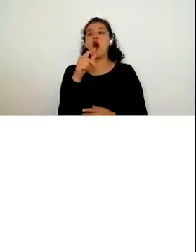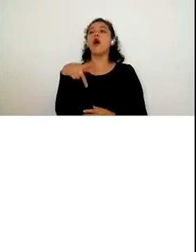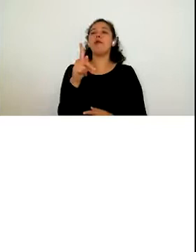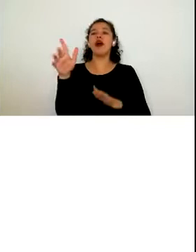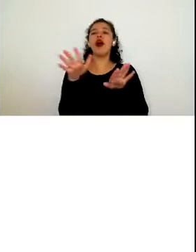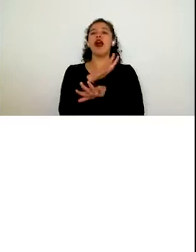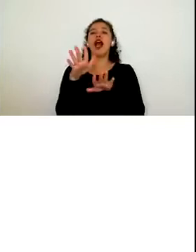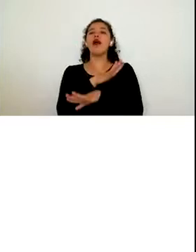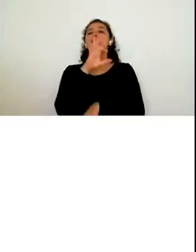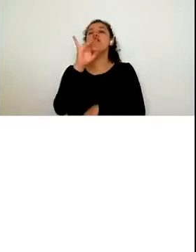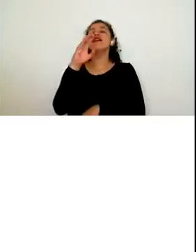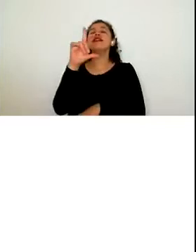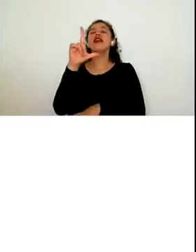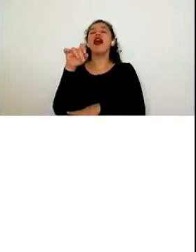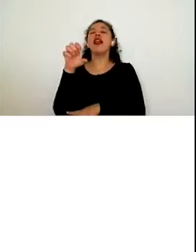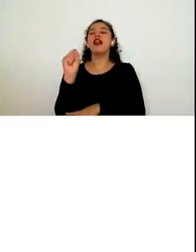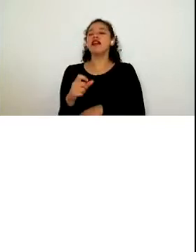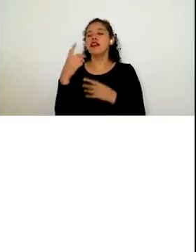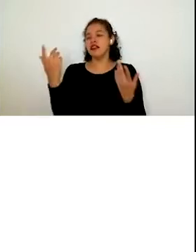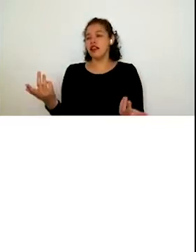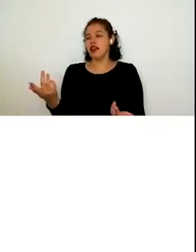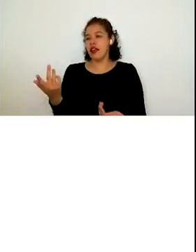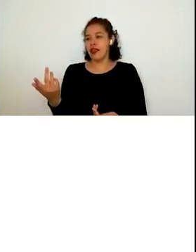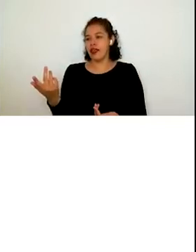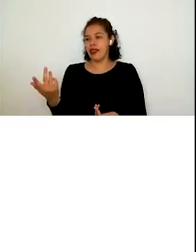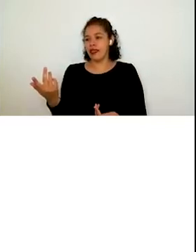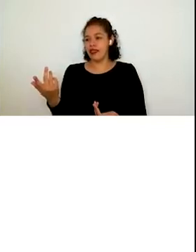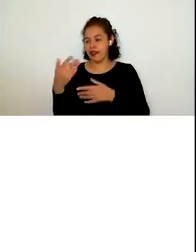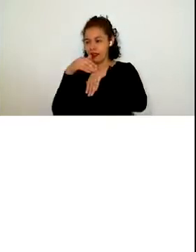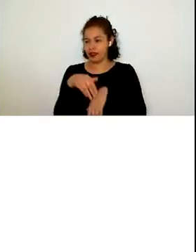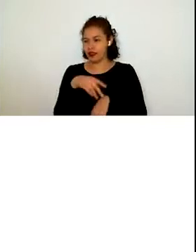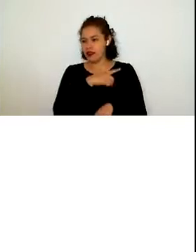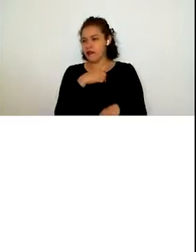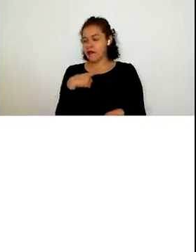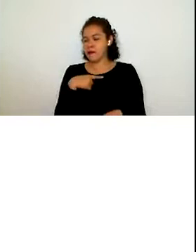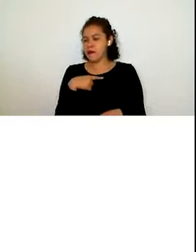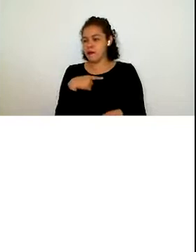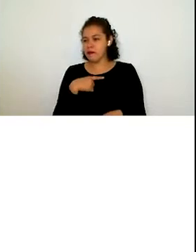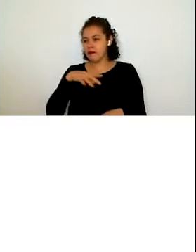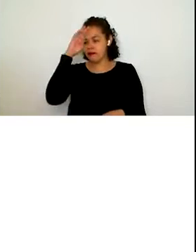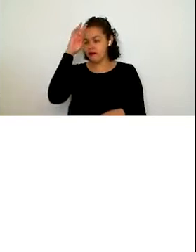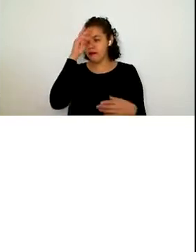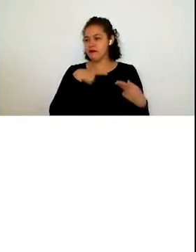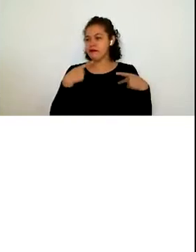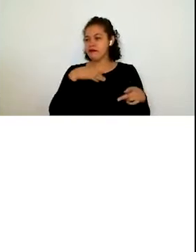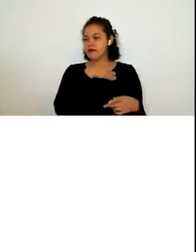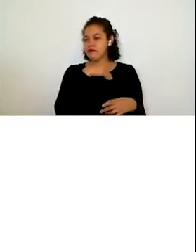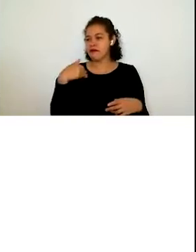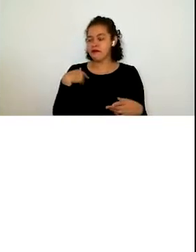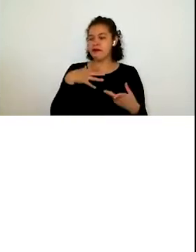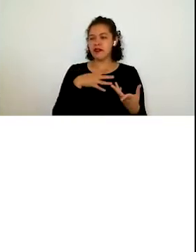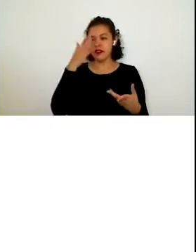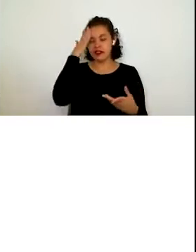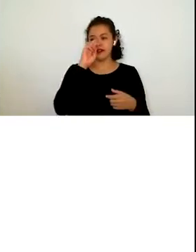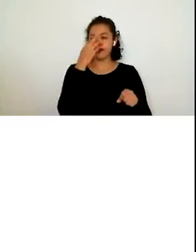fiscales, tienen que tener en cuenta que las personas que van a formar parte del patronato deben estar inscritos